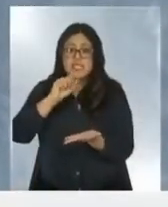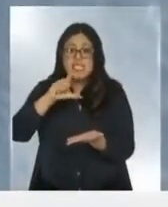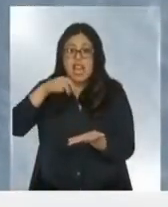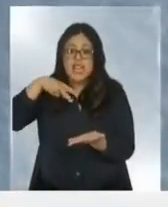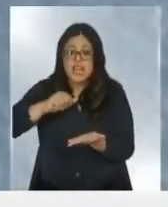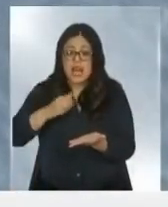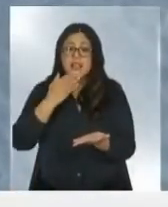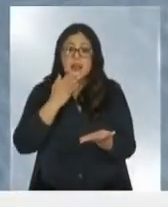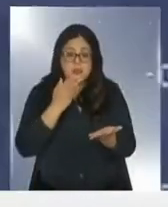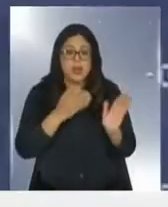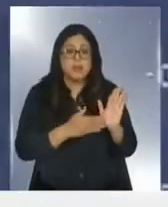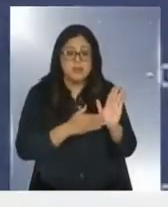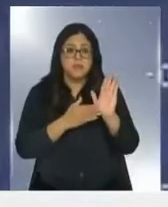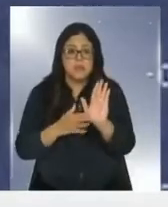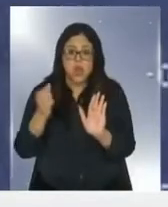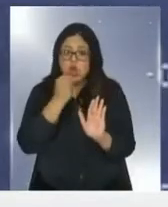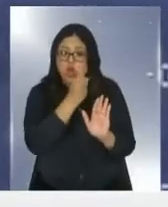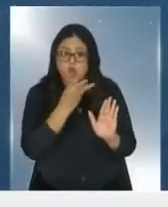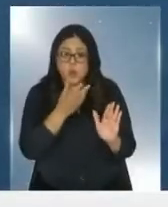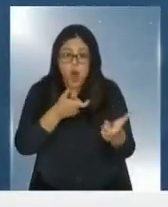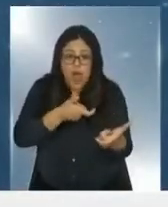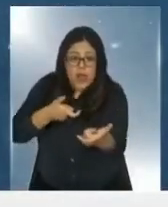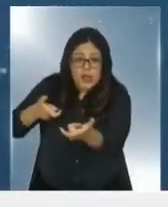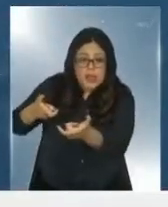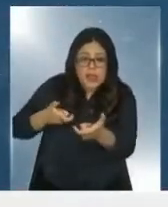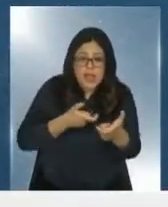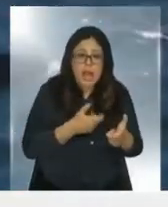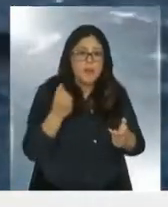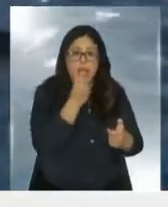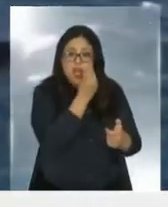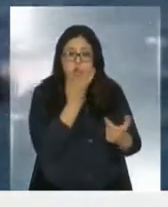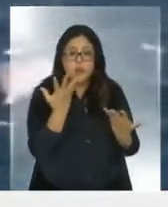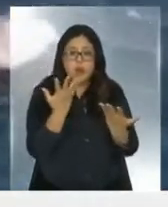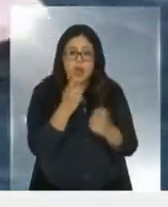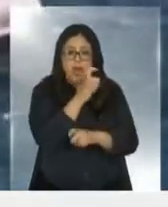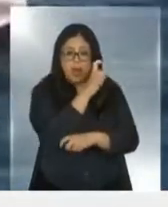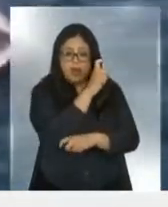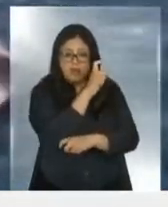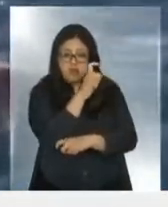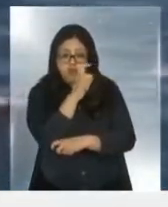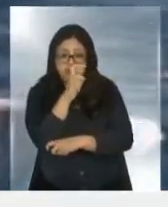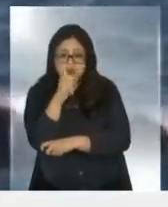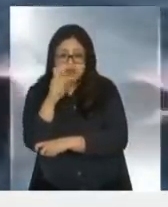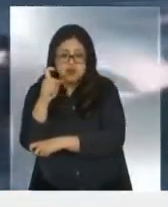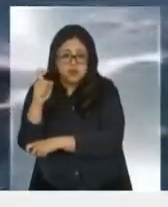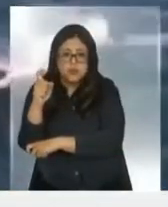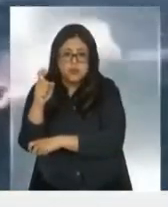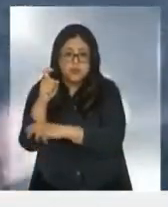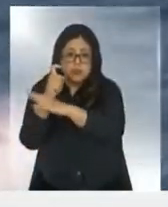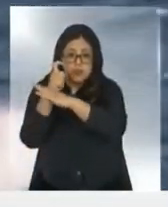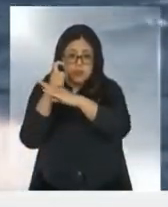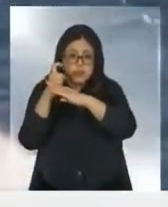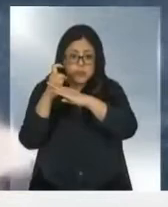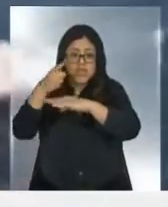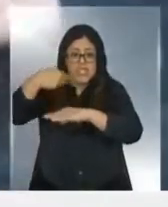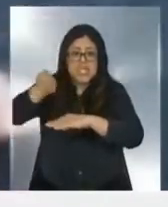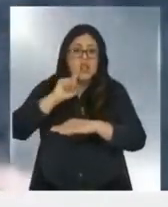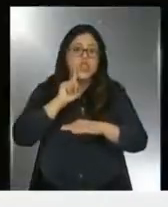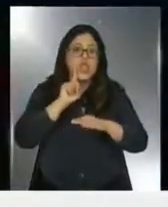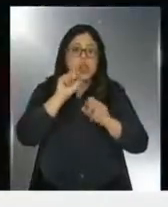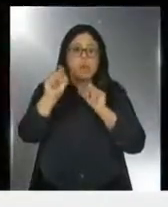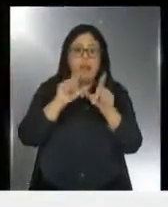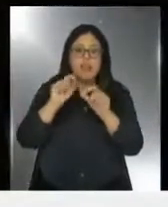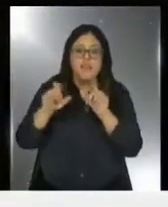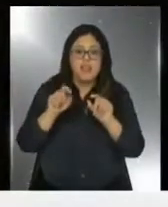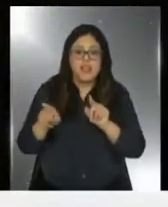También se expuso el número de armas y hasta la cantidad de submarinos que la Marina chilena tiene para defender esos